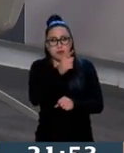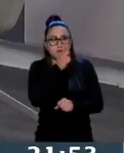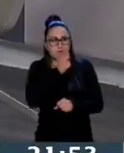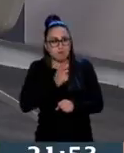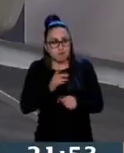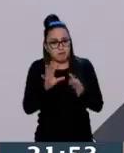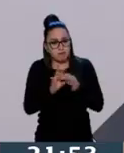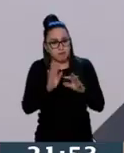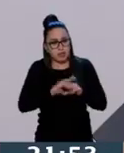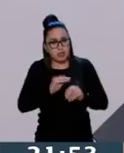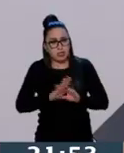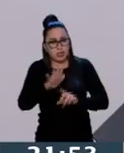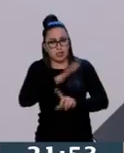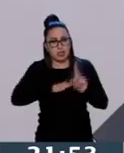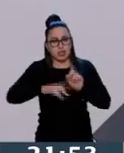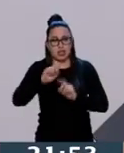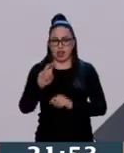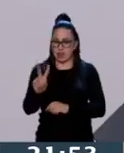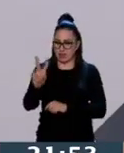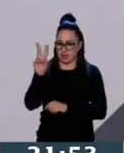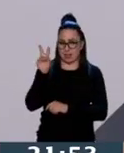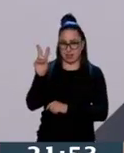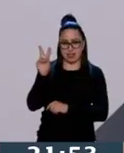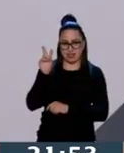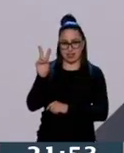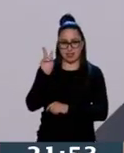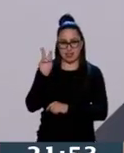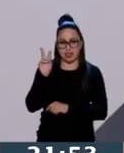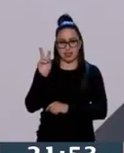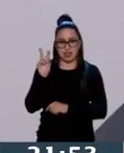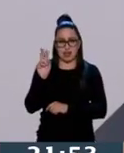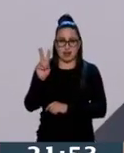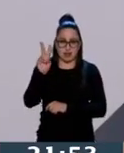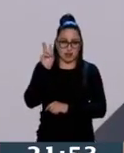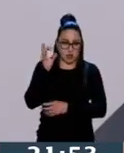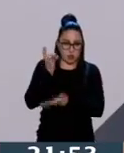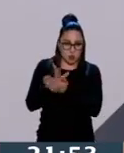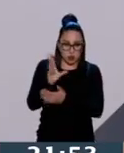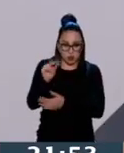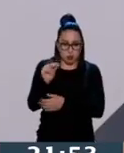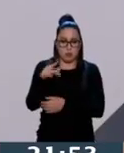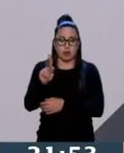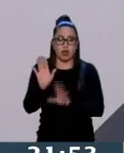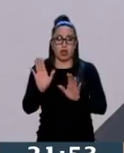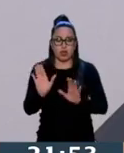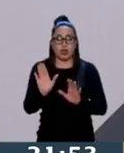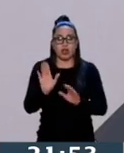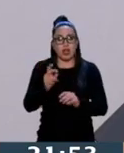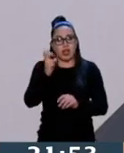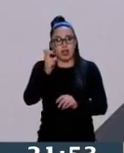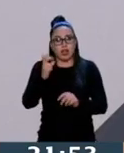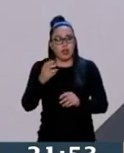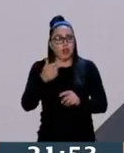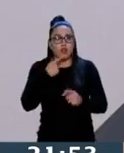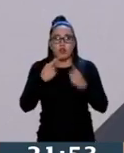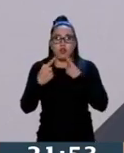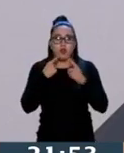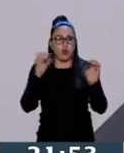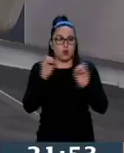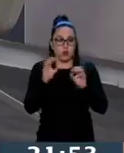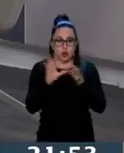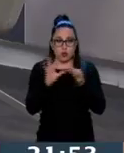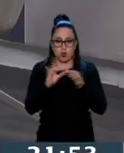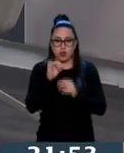contextualizar el hecho de que el viernes pasado, cuando se da, digo, no solo el viernes pasado, pero este es un evento que no habíamos comentado, cuando se